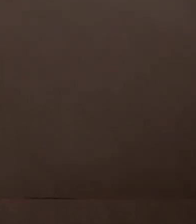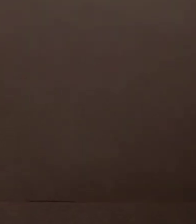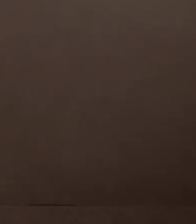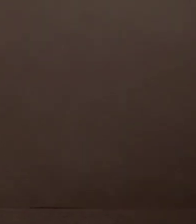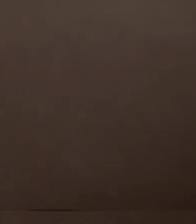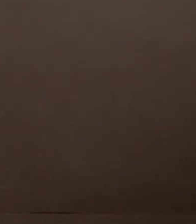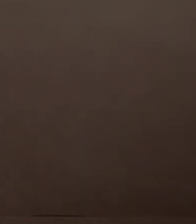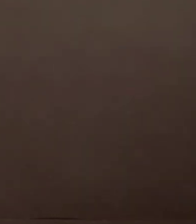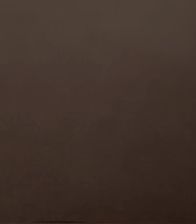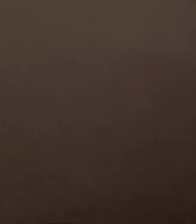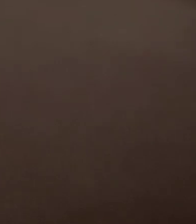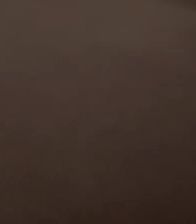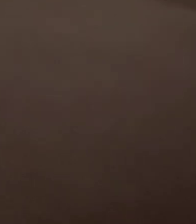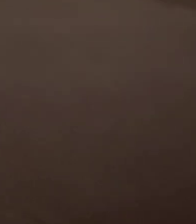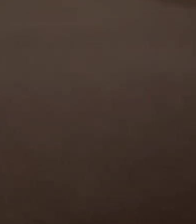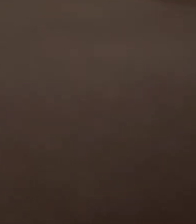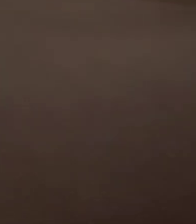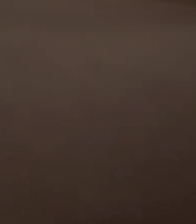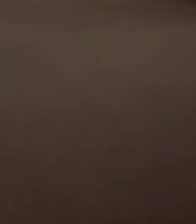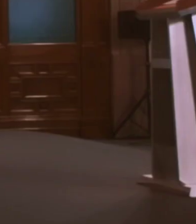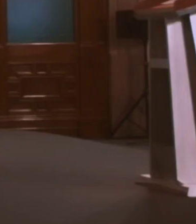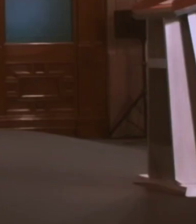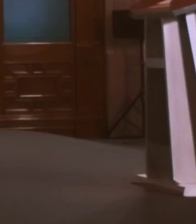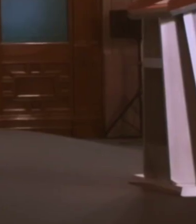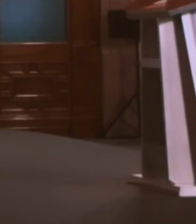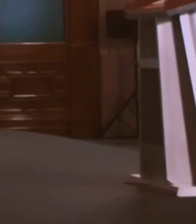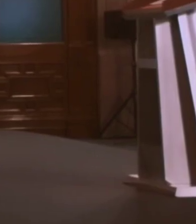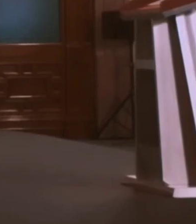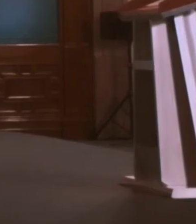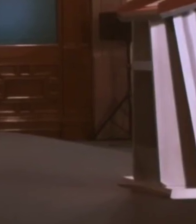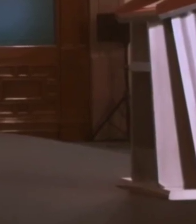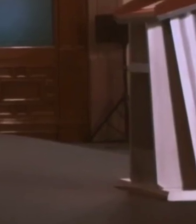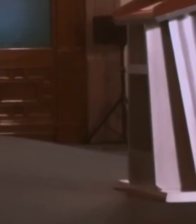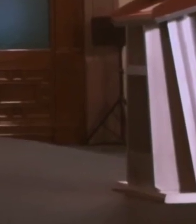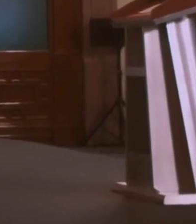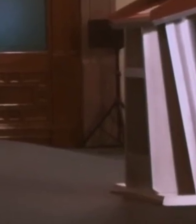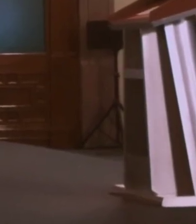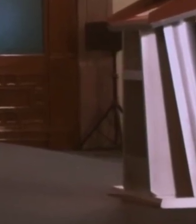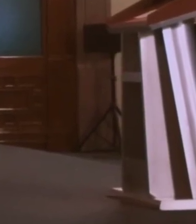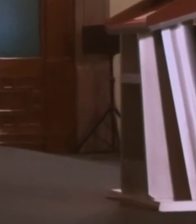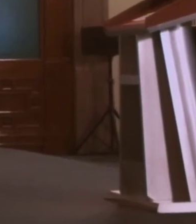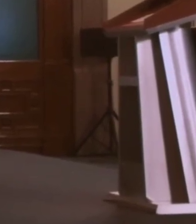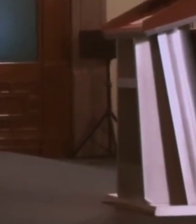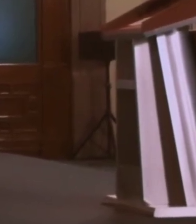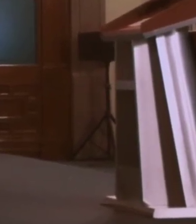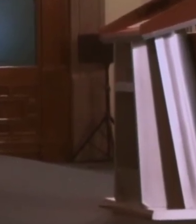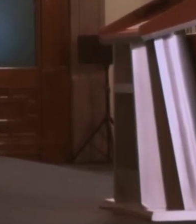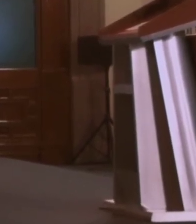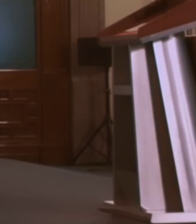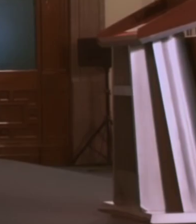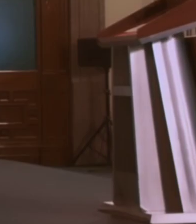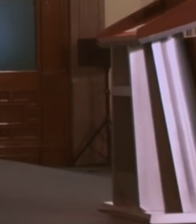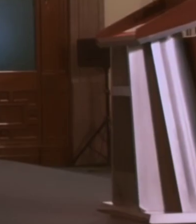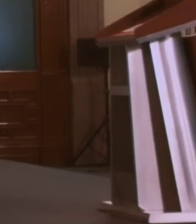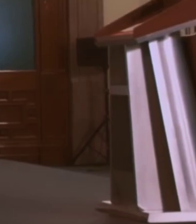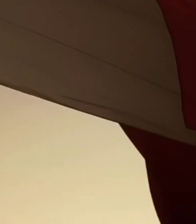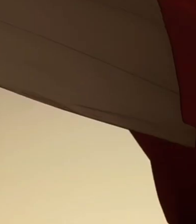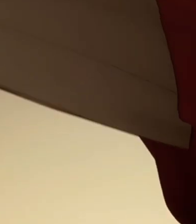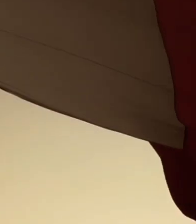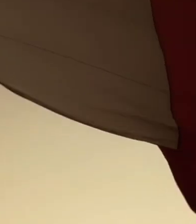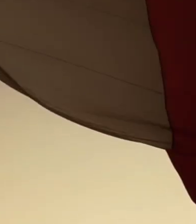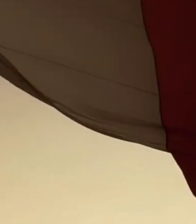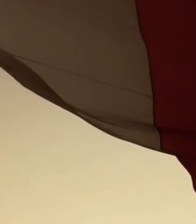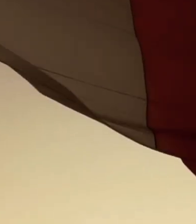su país con el corazón y no con el bolsillo como muchas veces pasaba, ¿no? Creo que es así. Gente, dejen su